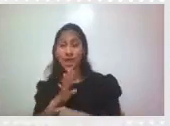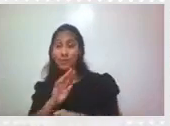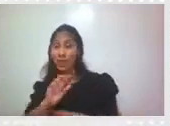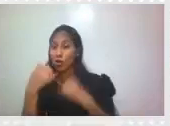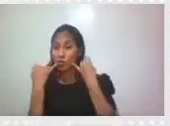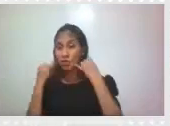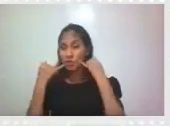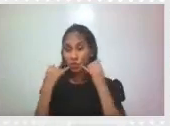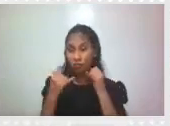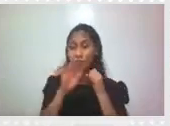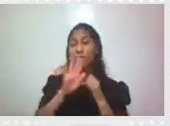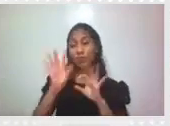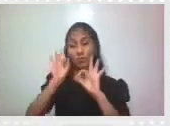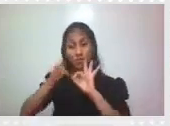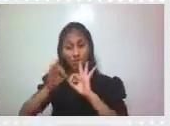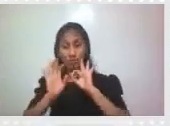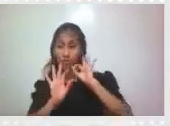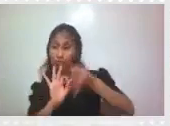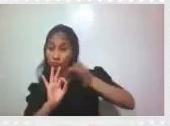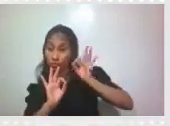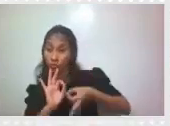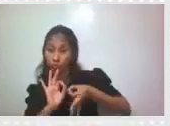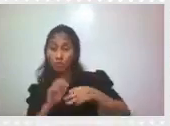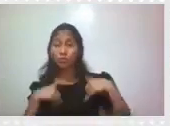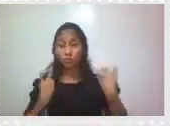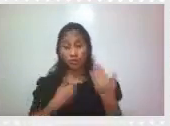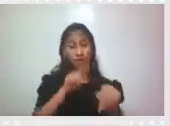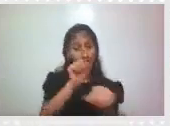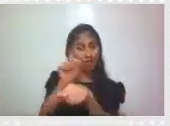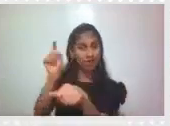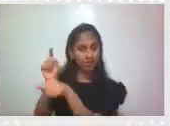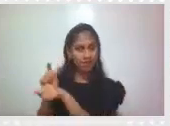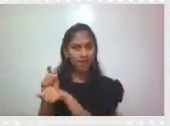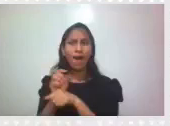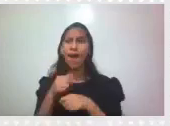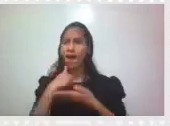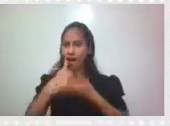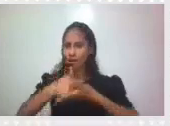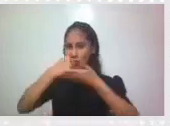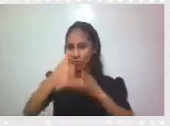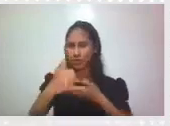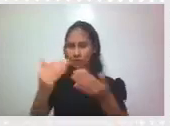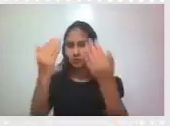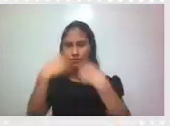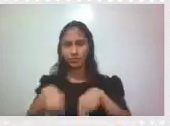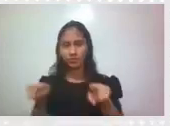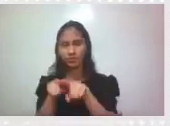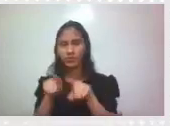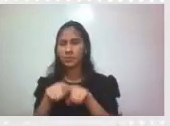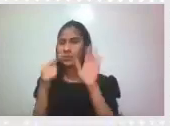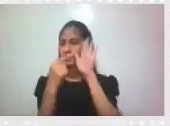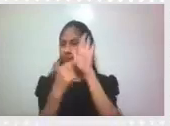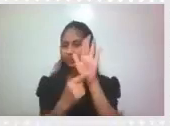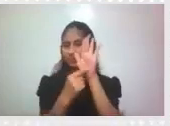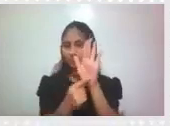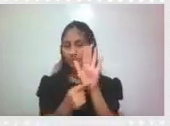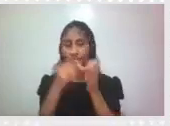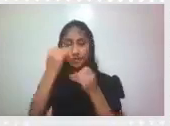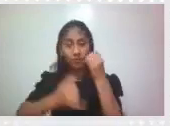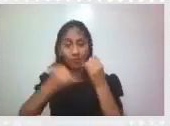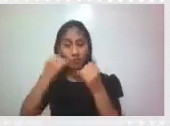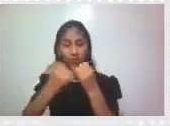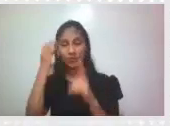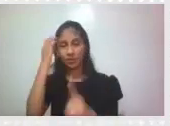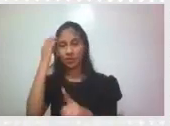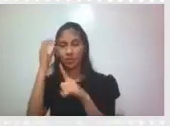que estén capacitados para que puedan brindar un mejor servicio. Ahora sí, para presentarles nuestro último